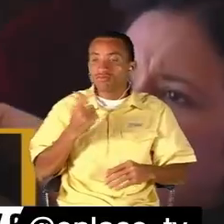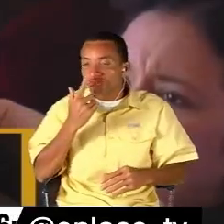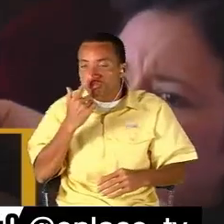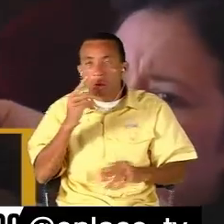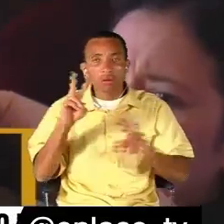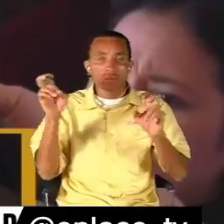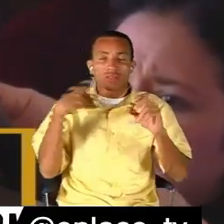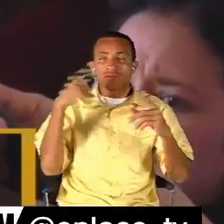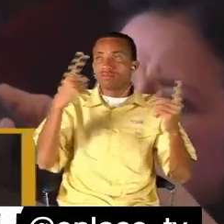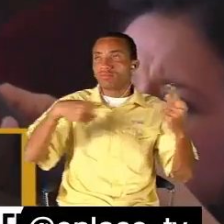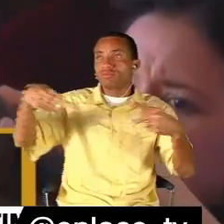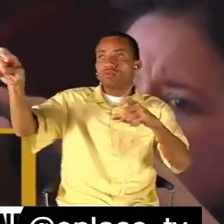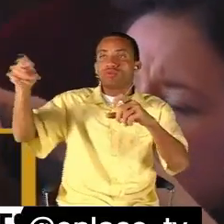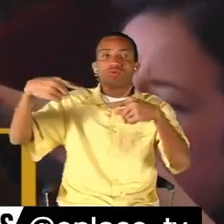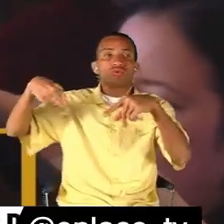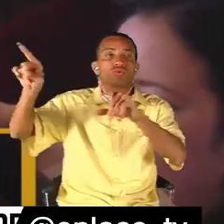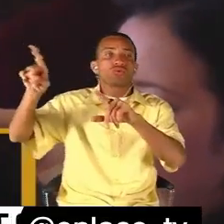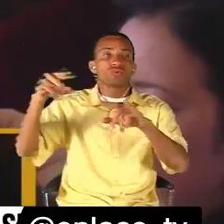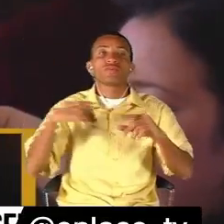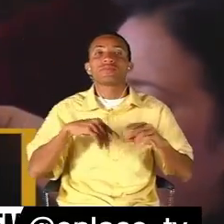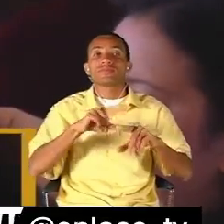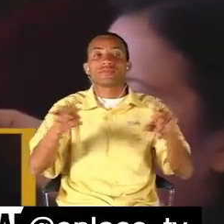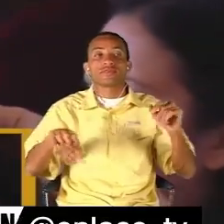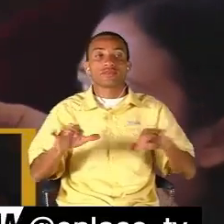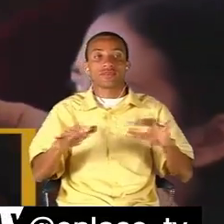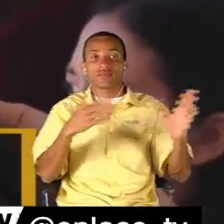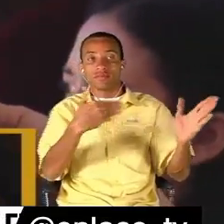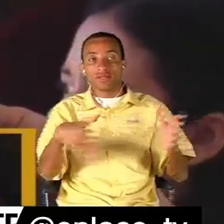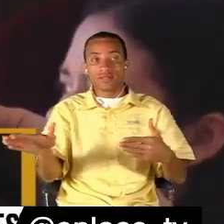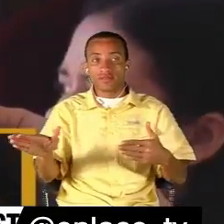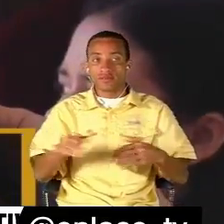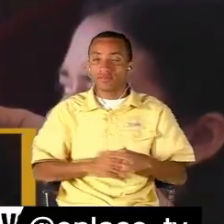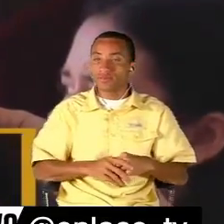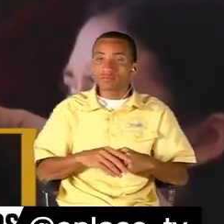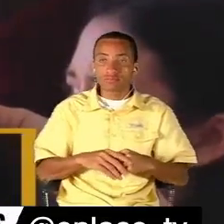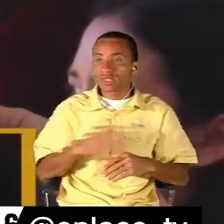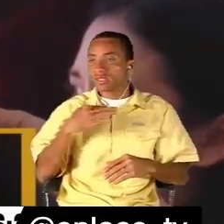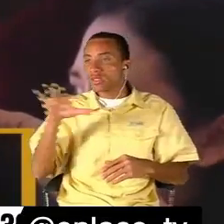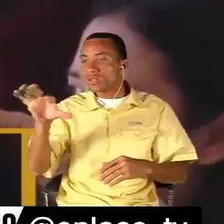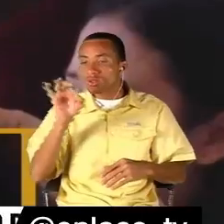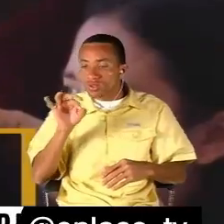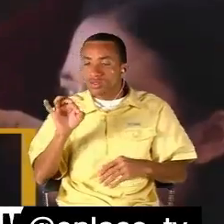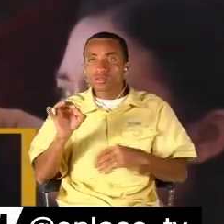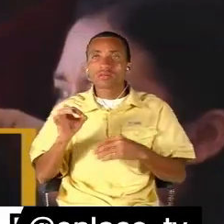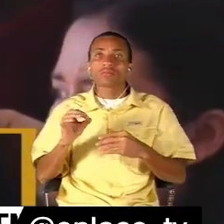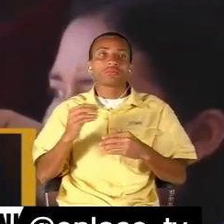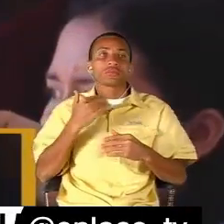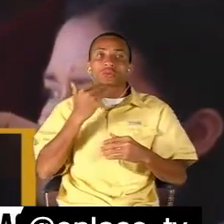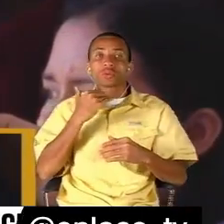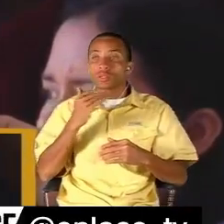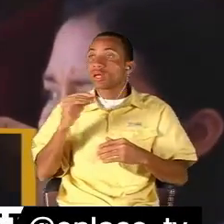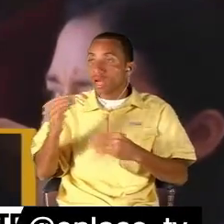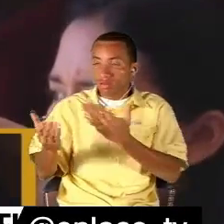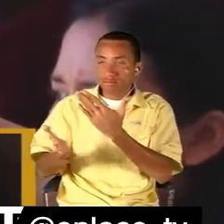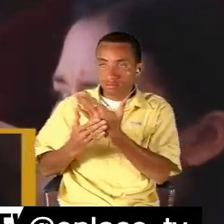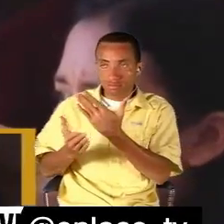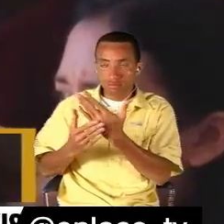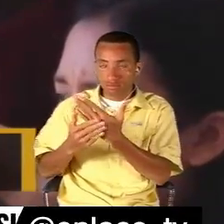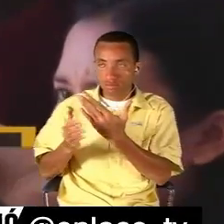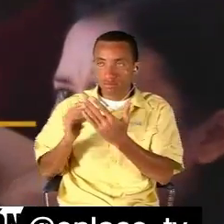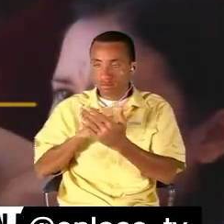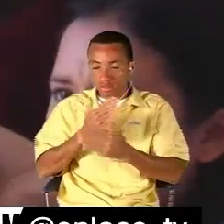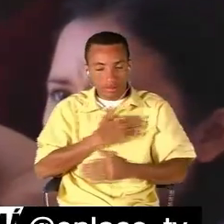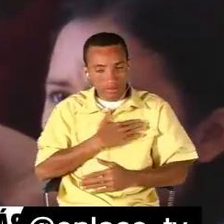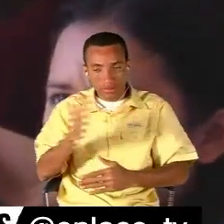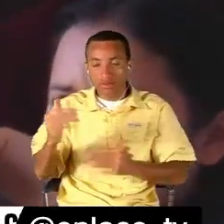tema, y entonces ellos escogieron uno. Todavía no sé cuál fue que escogieron, pero me lo van a oficializar en estos días y ahí sí iniciamos